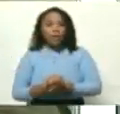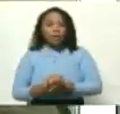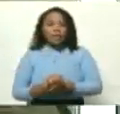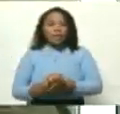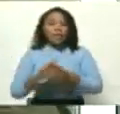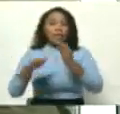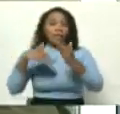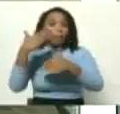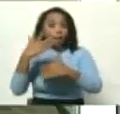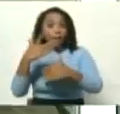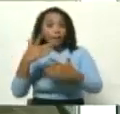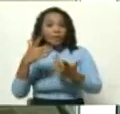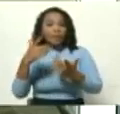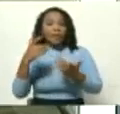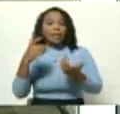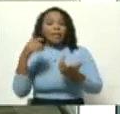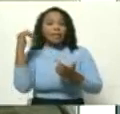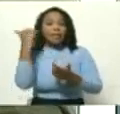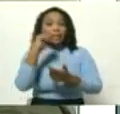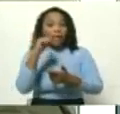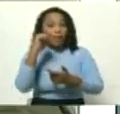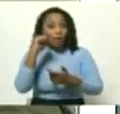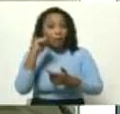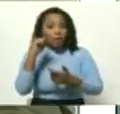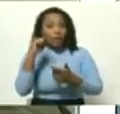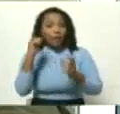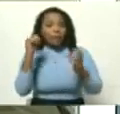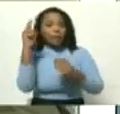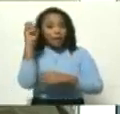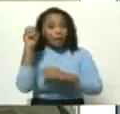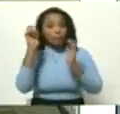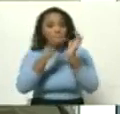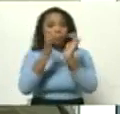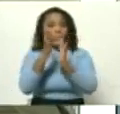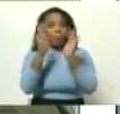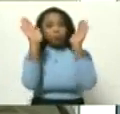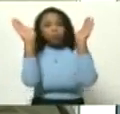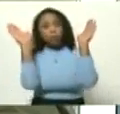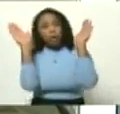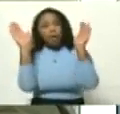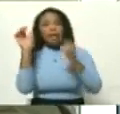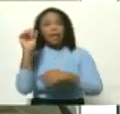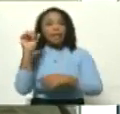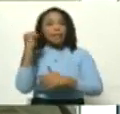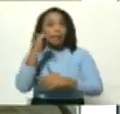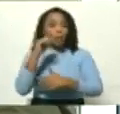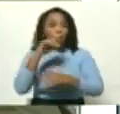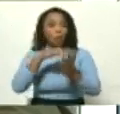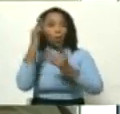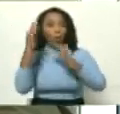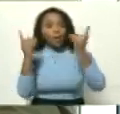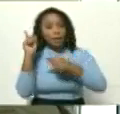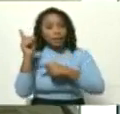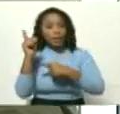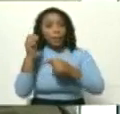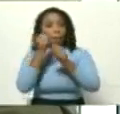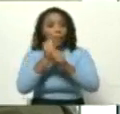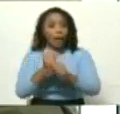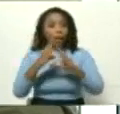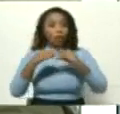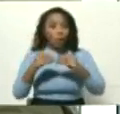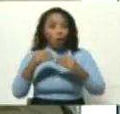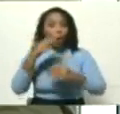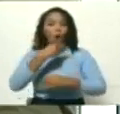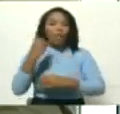crucifixión, sábado de gloria y domingo de resurrección. Pero el domingo, este domingo, bueno, lo vamos a esperar a todos los jóvenes,